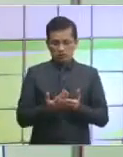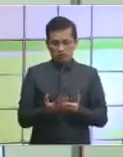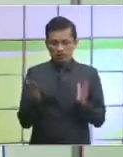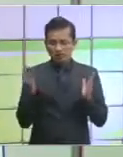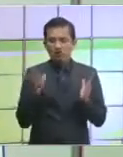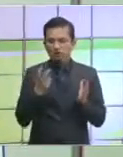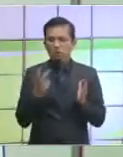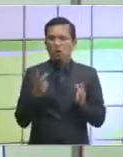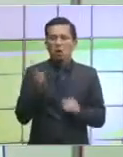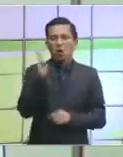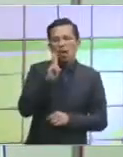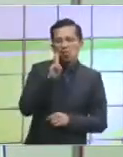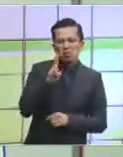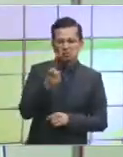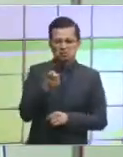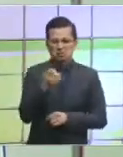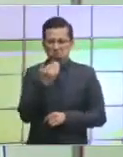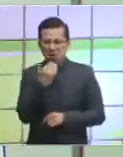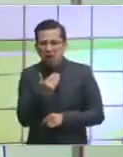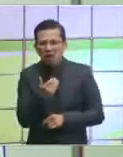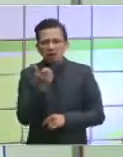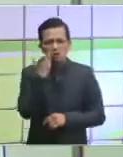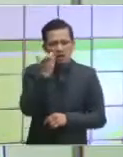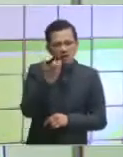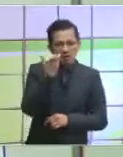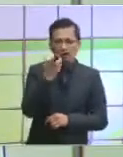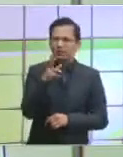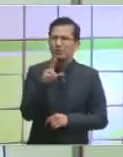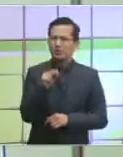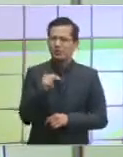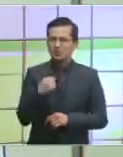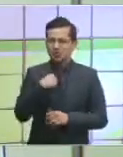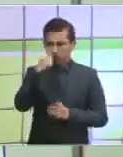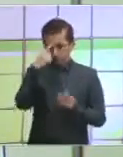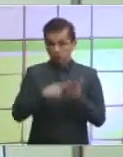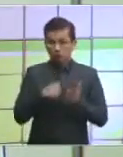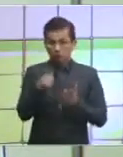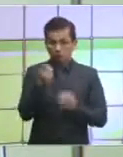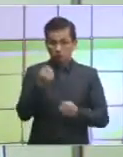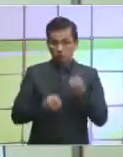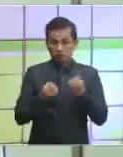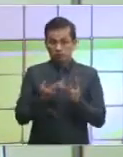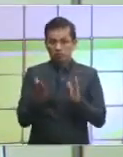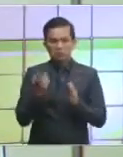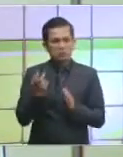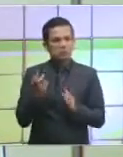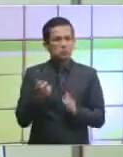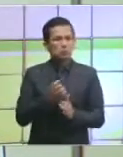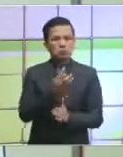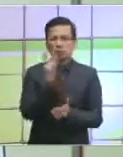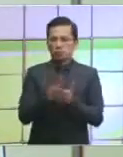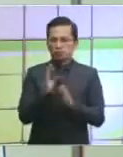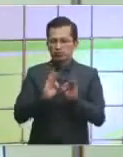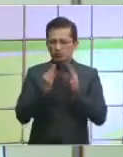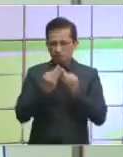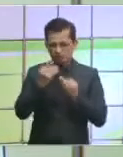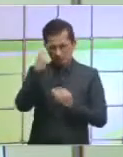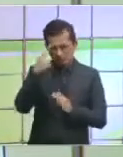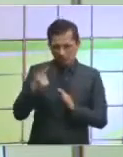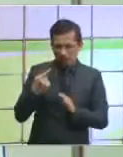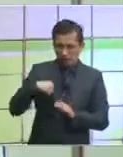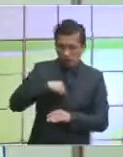algo como deseable sino me parece que es la única forma de explicitar lo que estamos